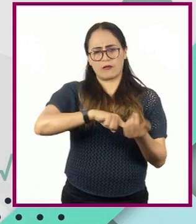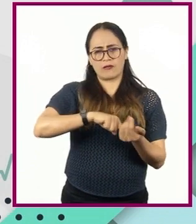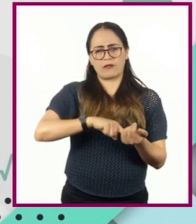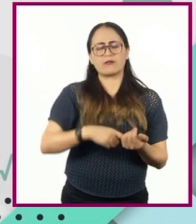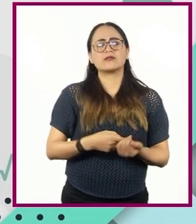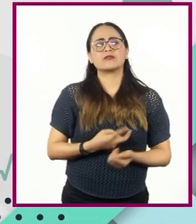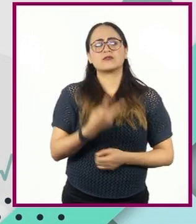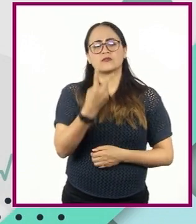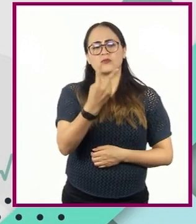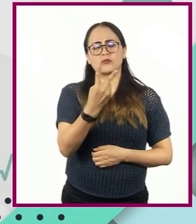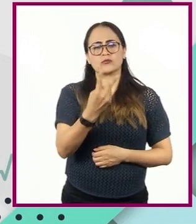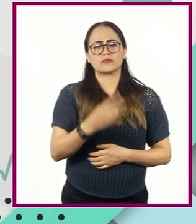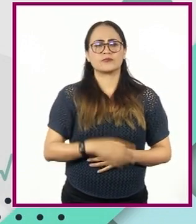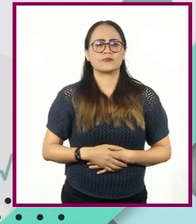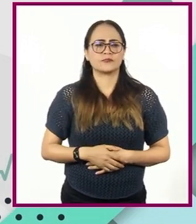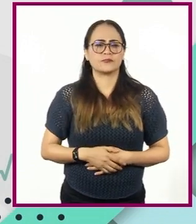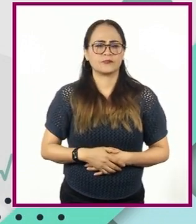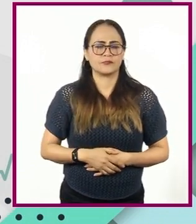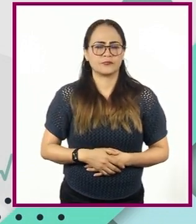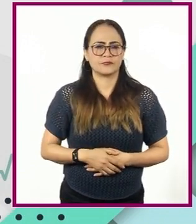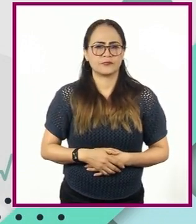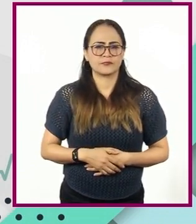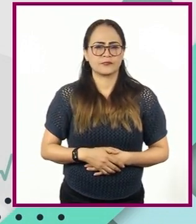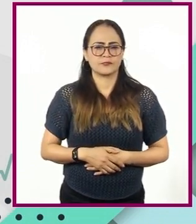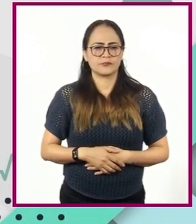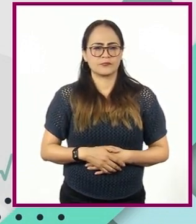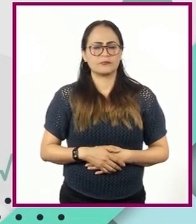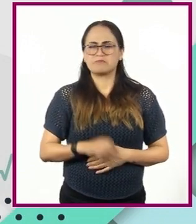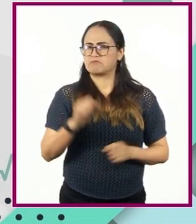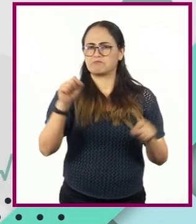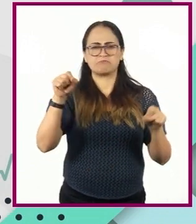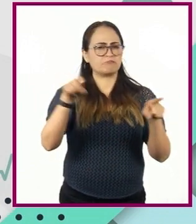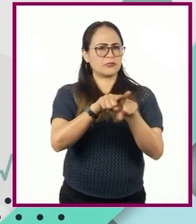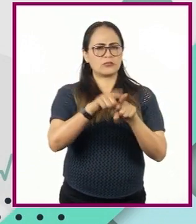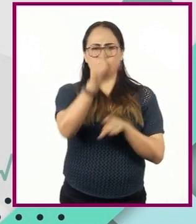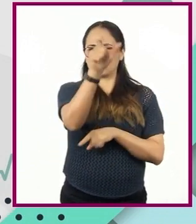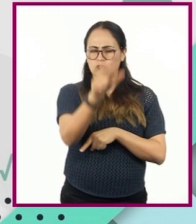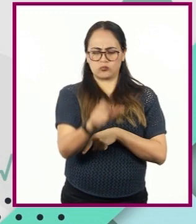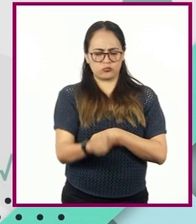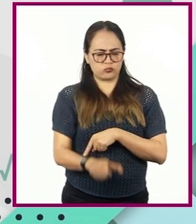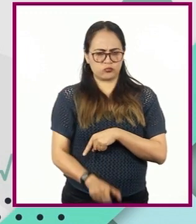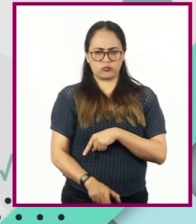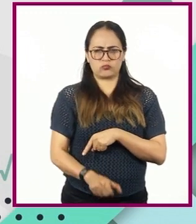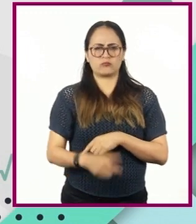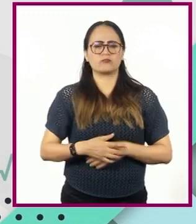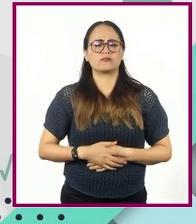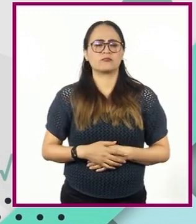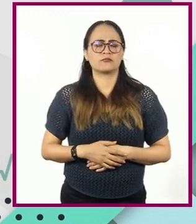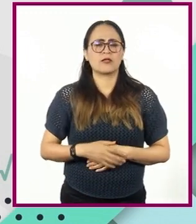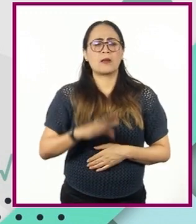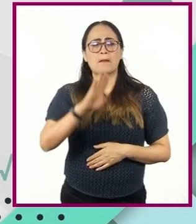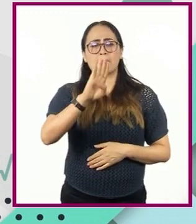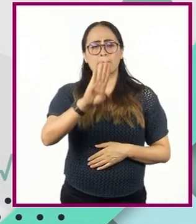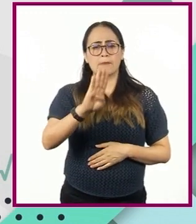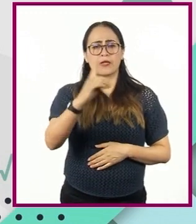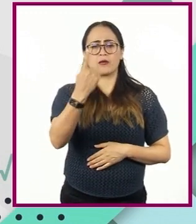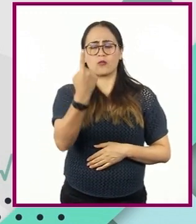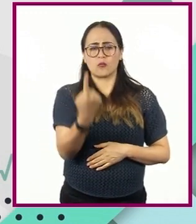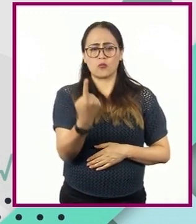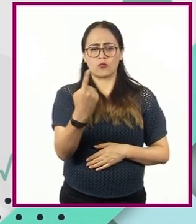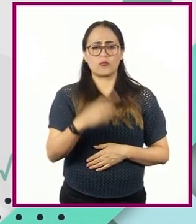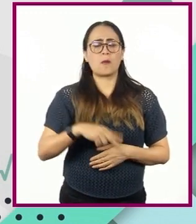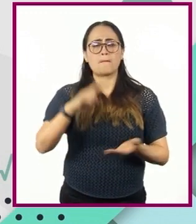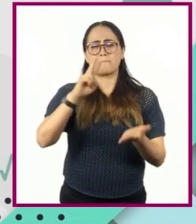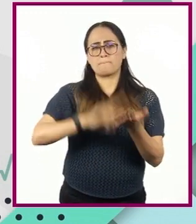de la oración numérica resuelta, que es 2. Esto para todos los casos. En la celda B1 se registra el